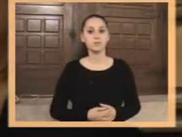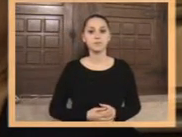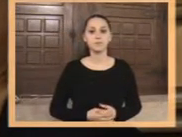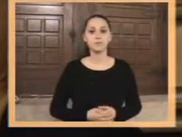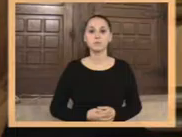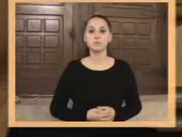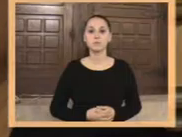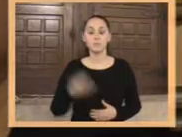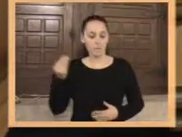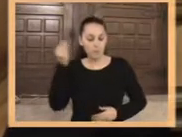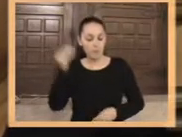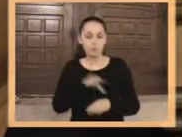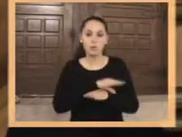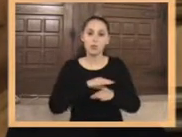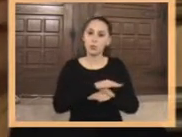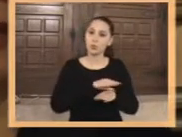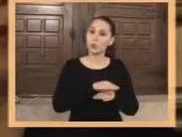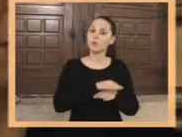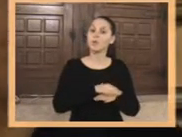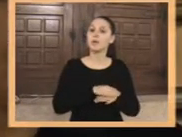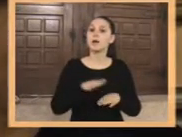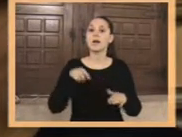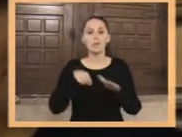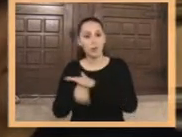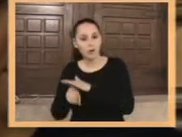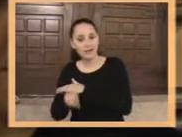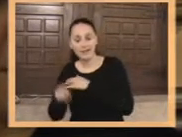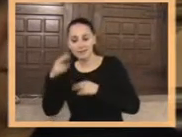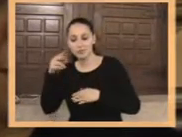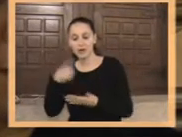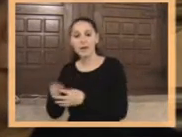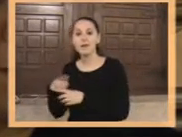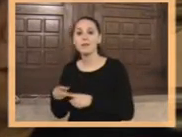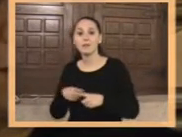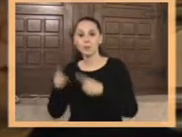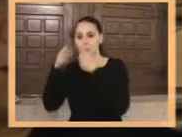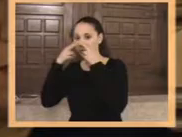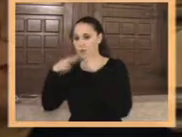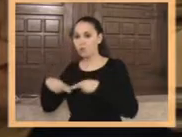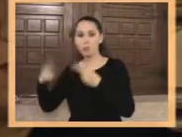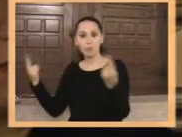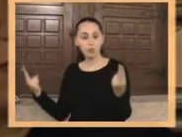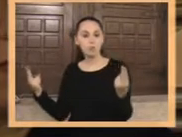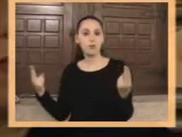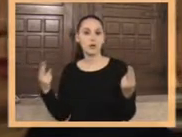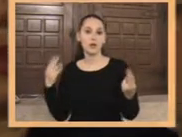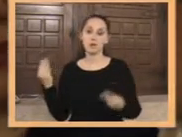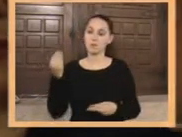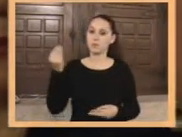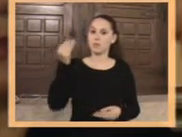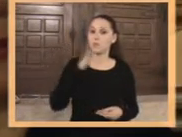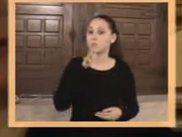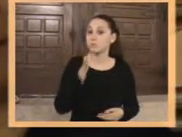mejores concejales, ¿no? Y podamos gestionar mejor lo público, ¿no? La cosa pública. Por lo tanto,